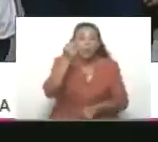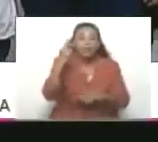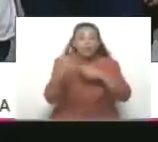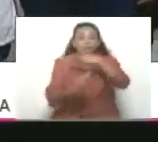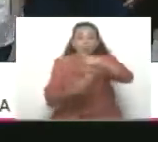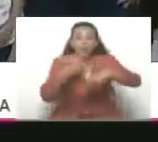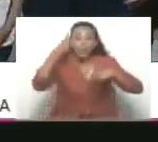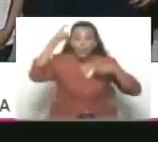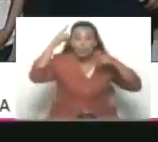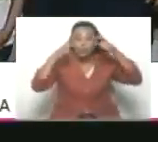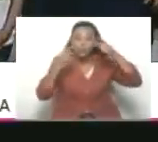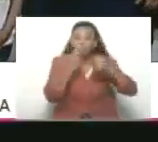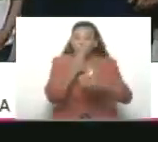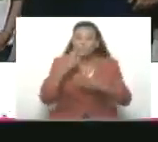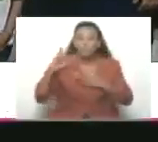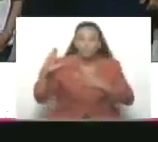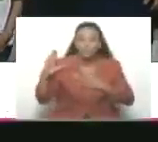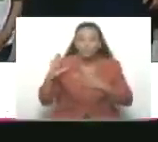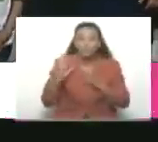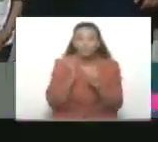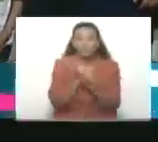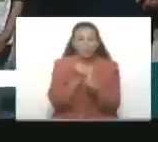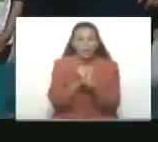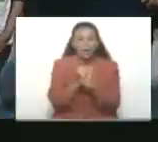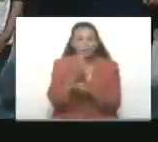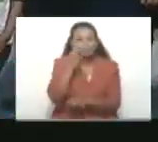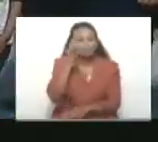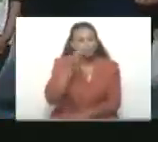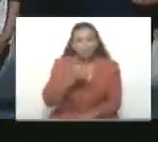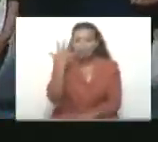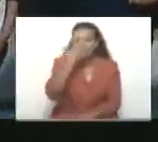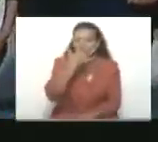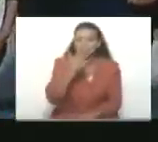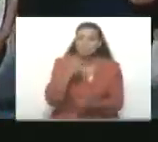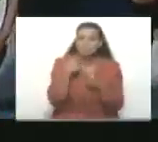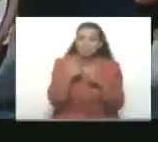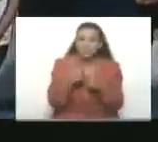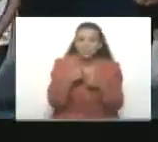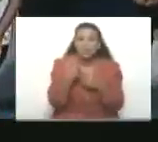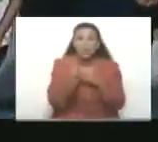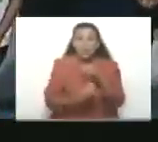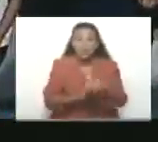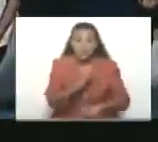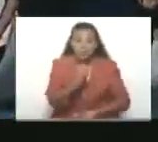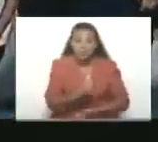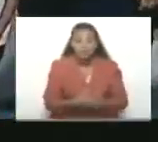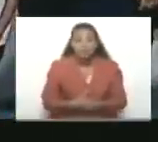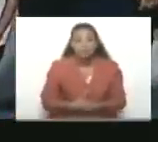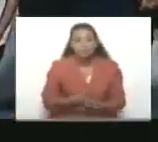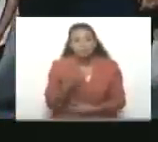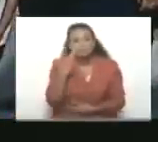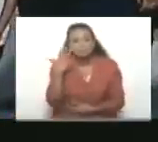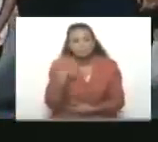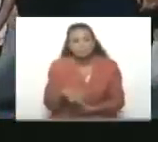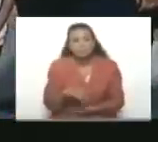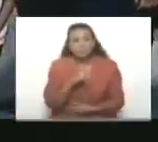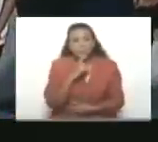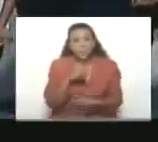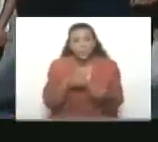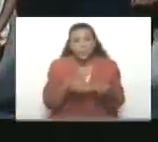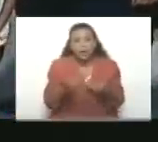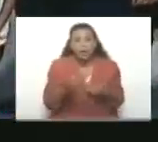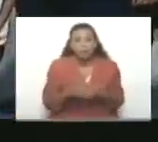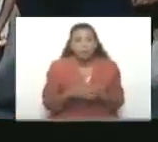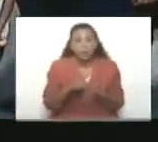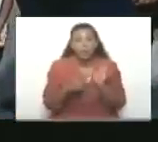Revolución y el cumplimiento del compromiso ineludible que usted hizo en un momento dramático y que a lo largo de un